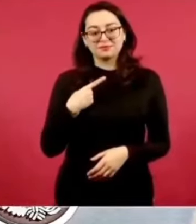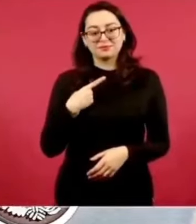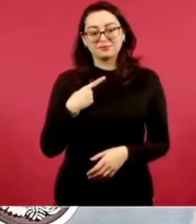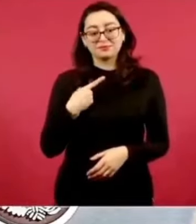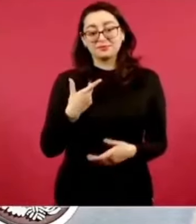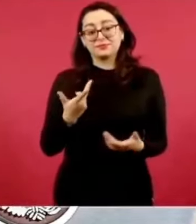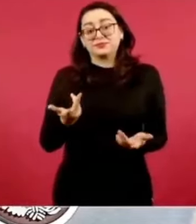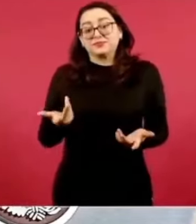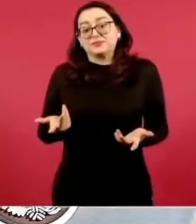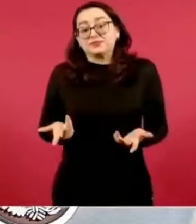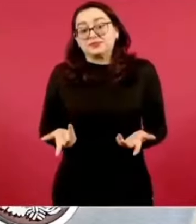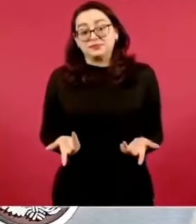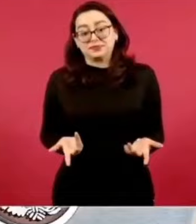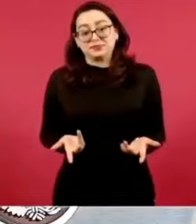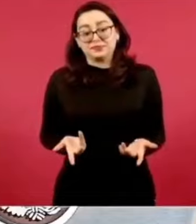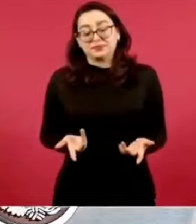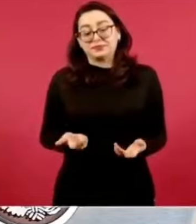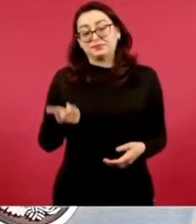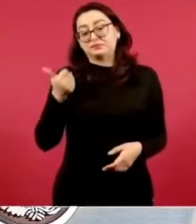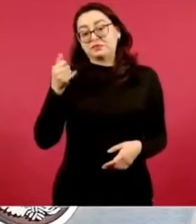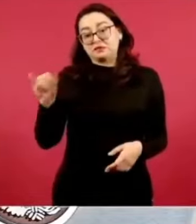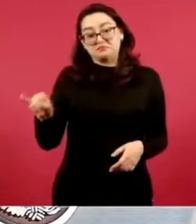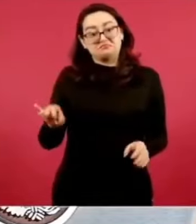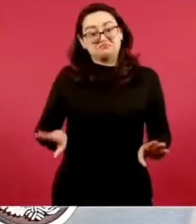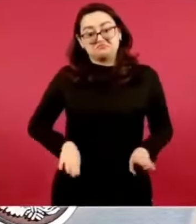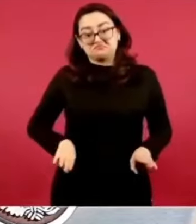ya conocen cuáles son las posturas,